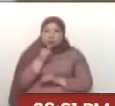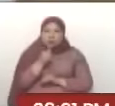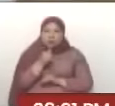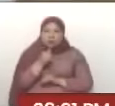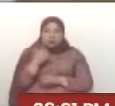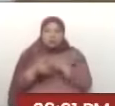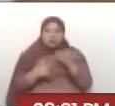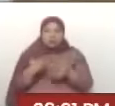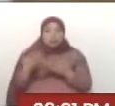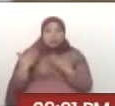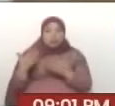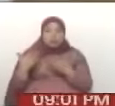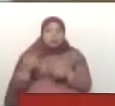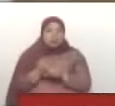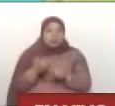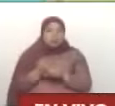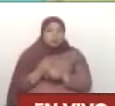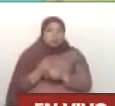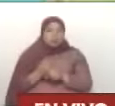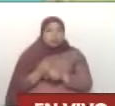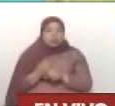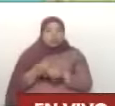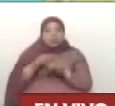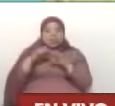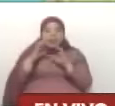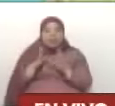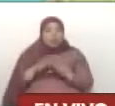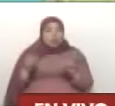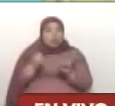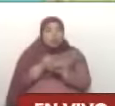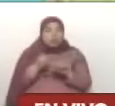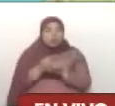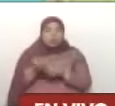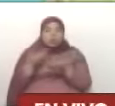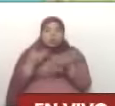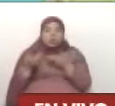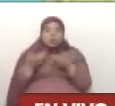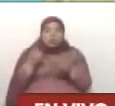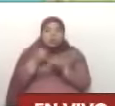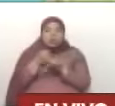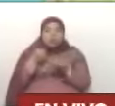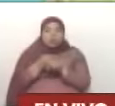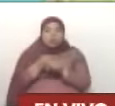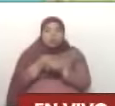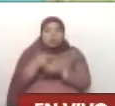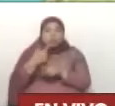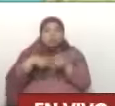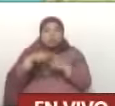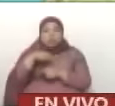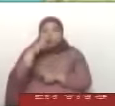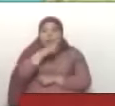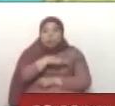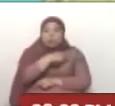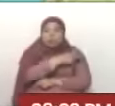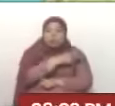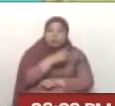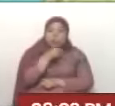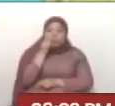áreas de emergencia, ginecobstetricia, servicios y obras exteriores del Hospital Doctor José